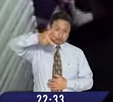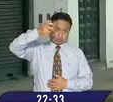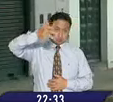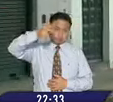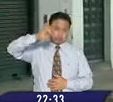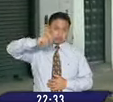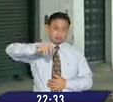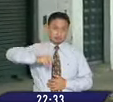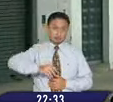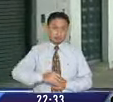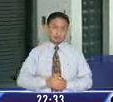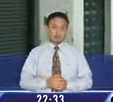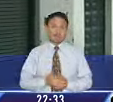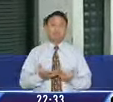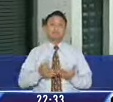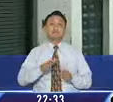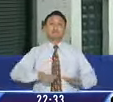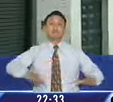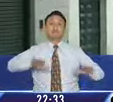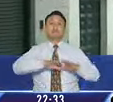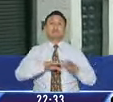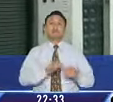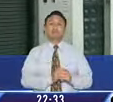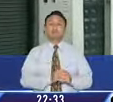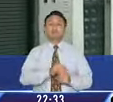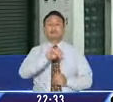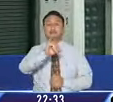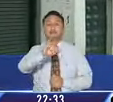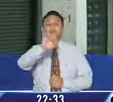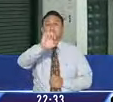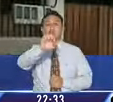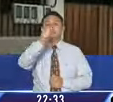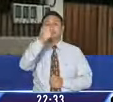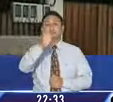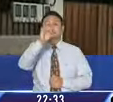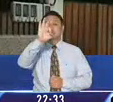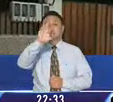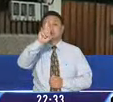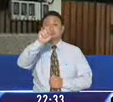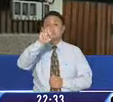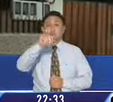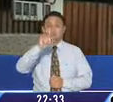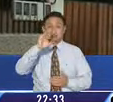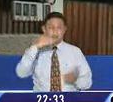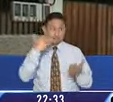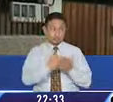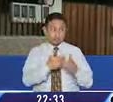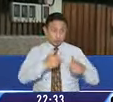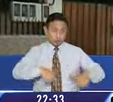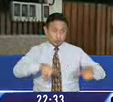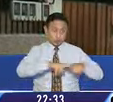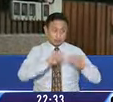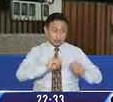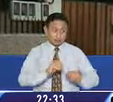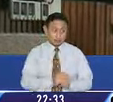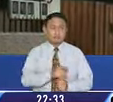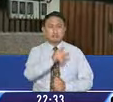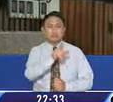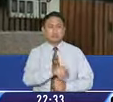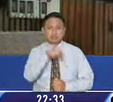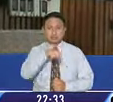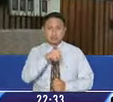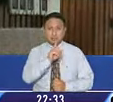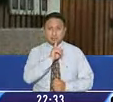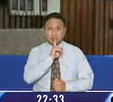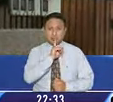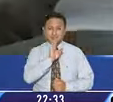accionar. Ocurrió en el sector del ES Food, al sur de Quito. Hasta el lugar llegamos y por miedo o capaz vergüenza, los afectados